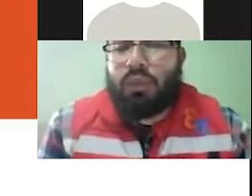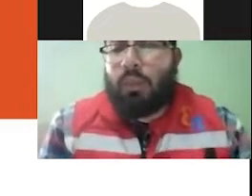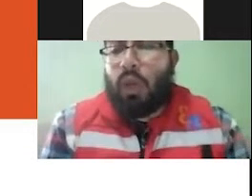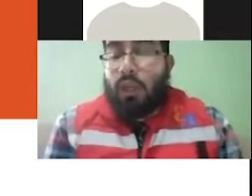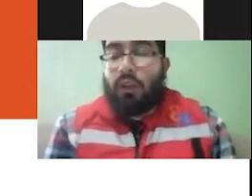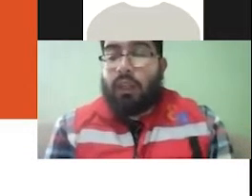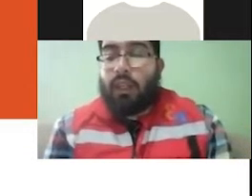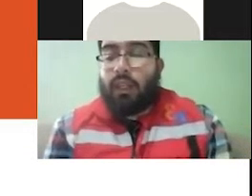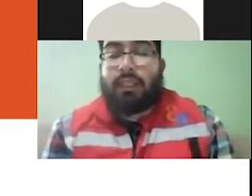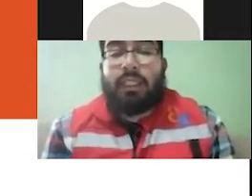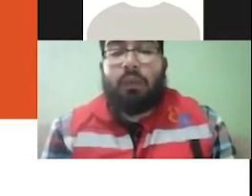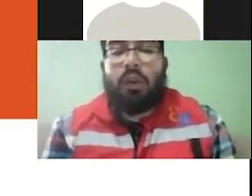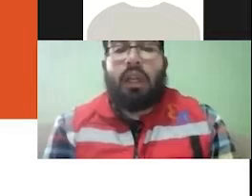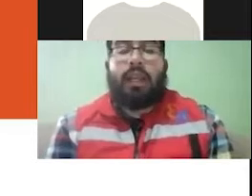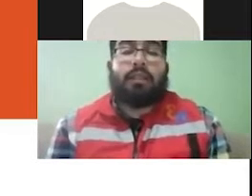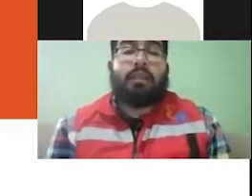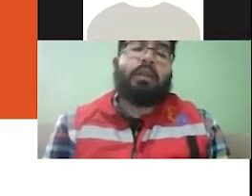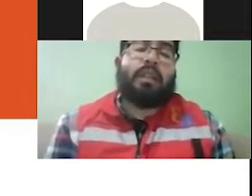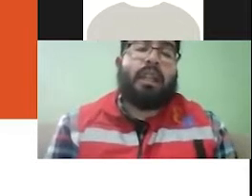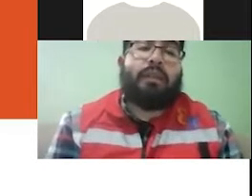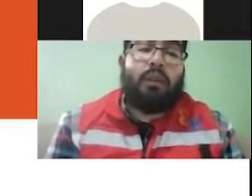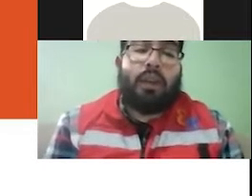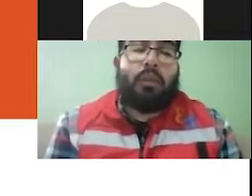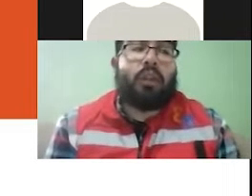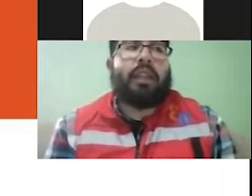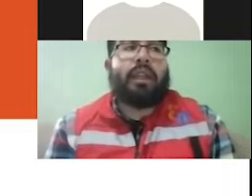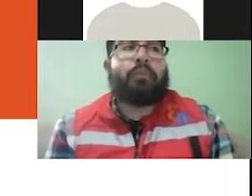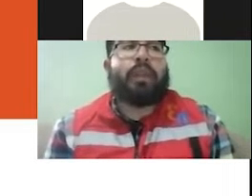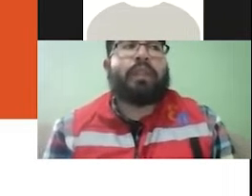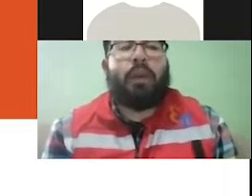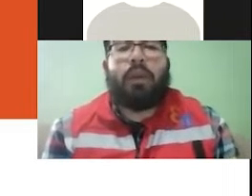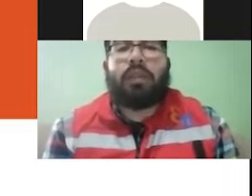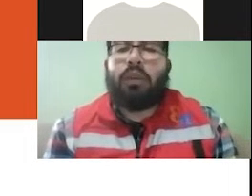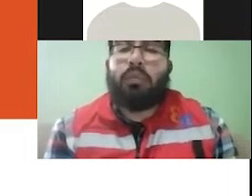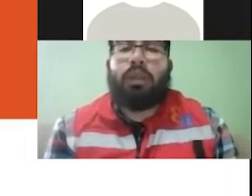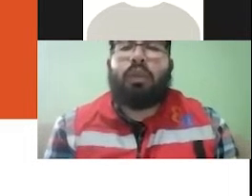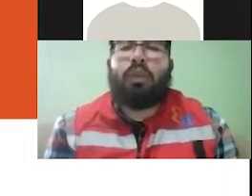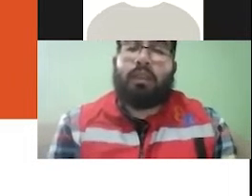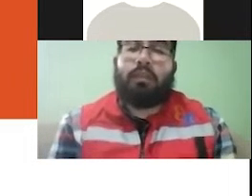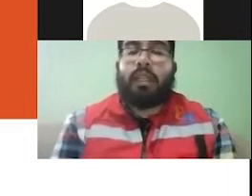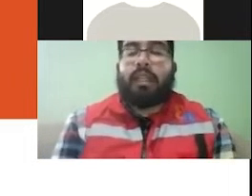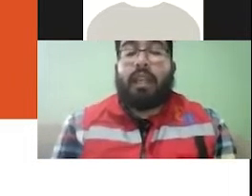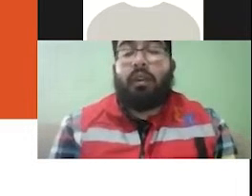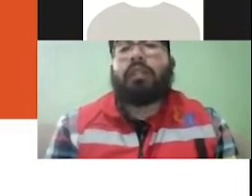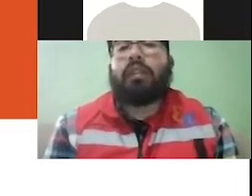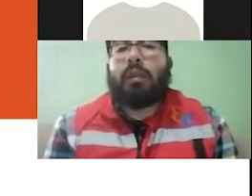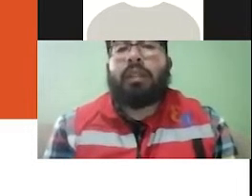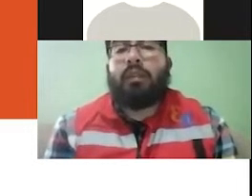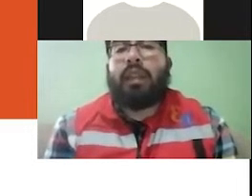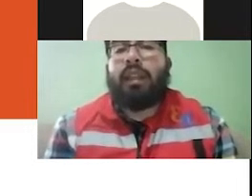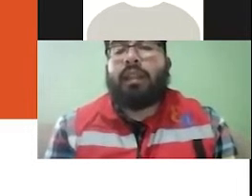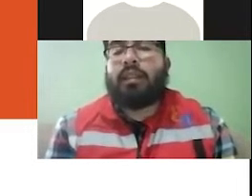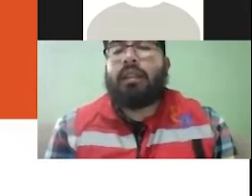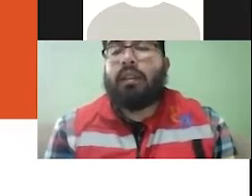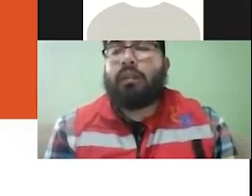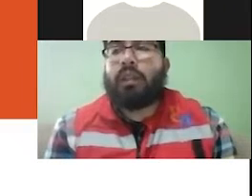un simulacro de sismo, casi siempre nos dan al final un reporte de, pues evacuamos en 1 minuto y medio. Y ya con eso nos vamos dando una